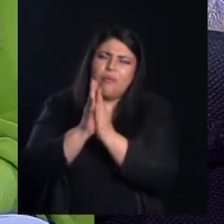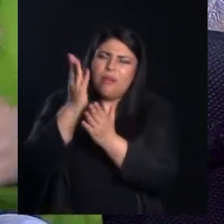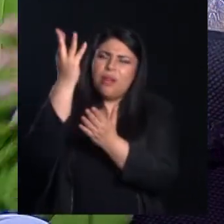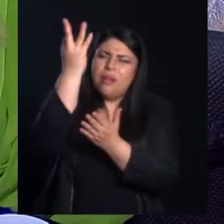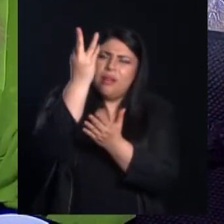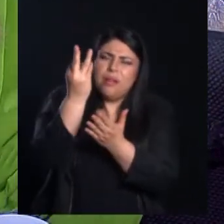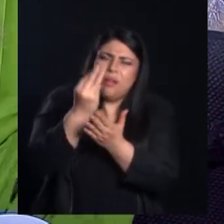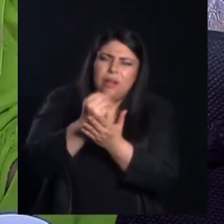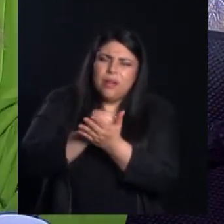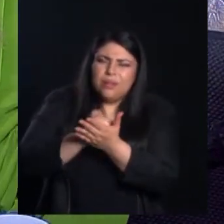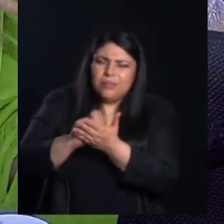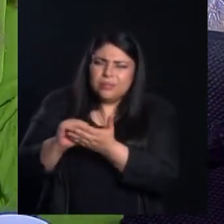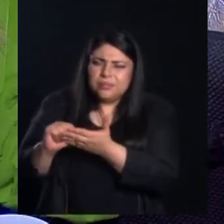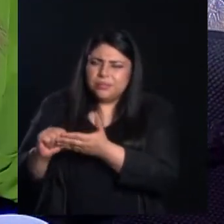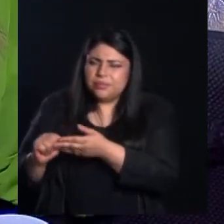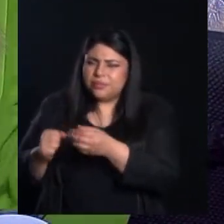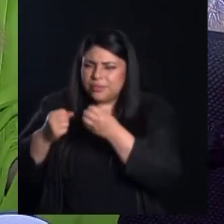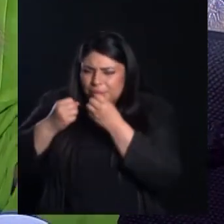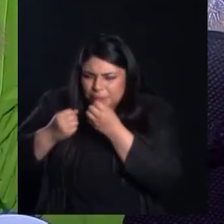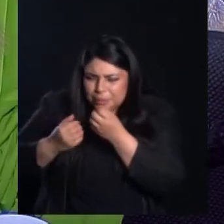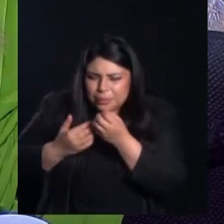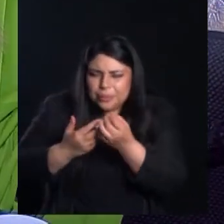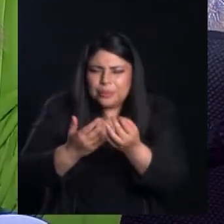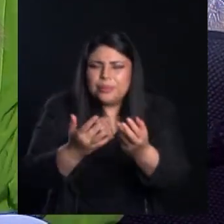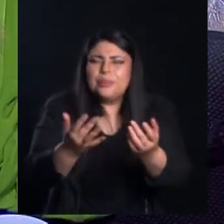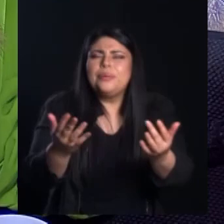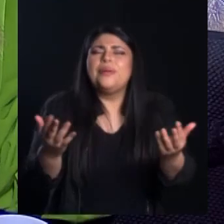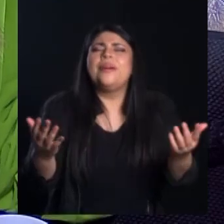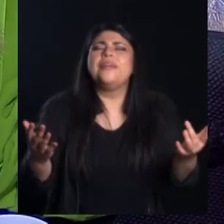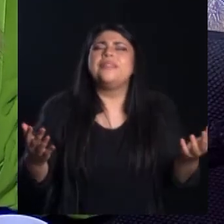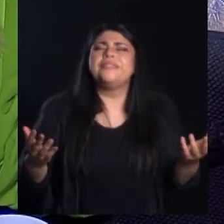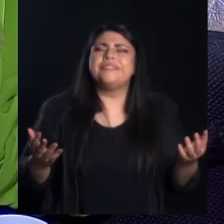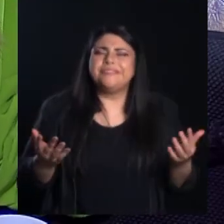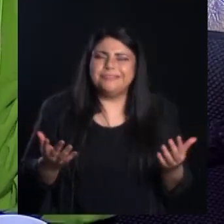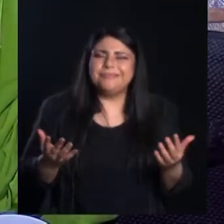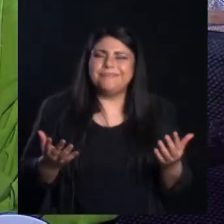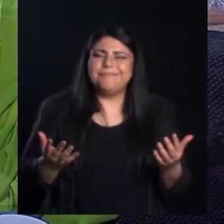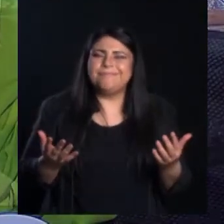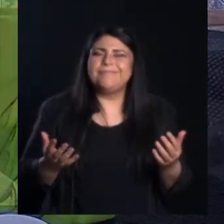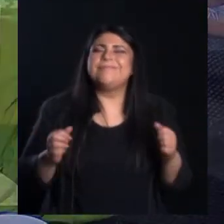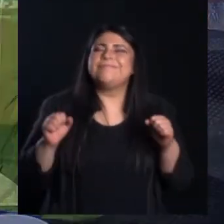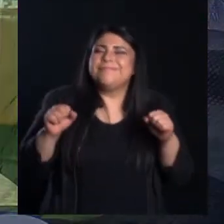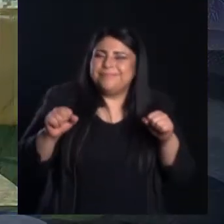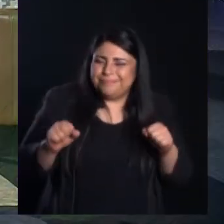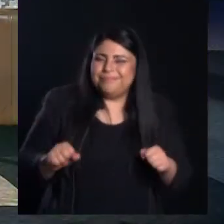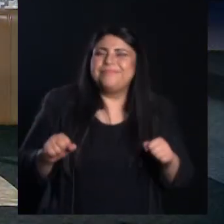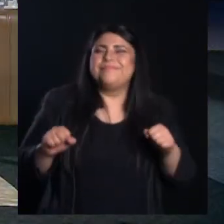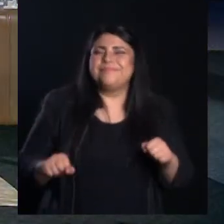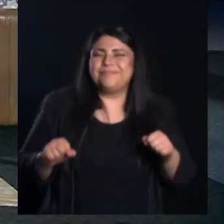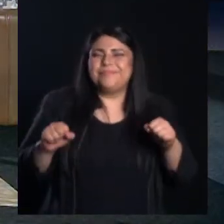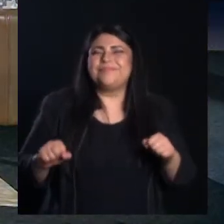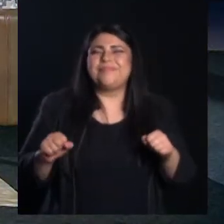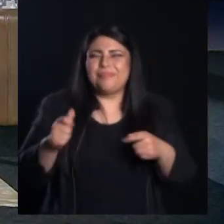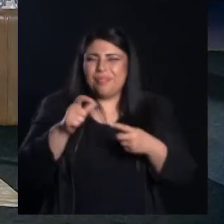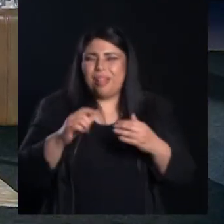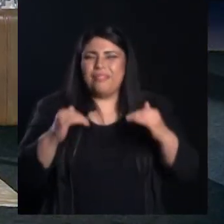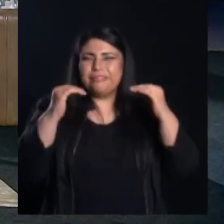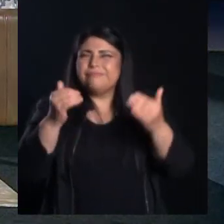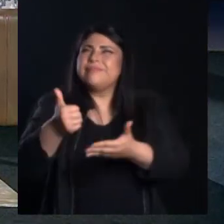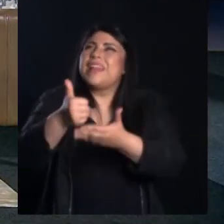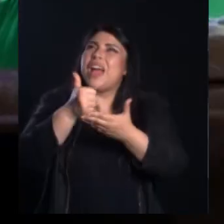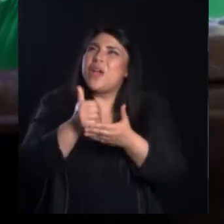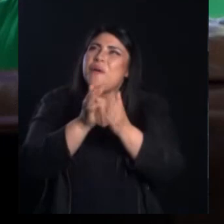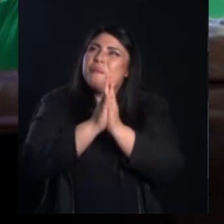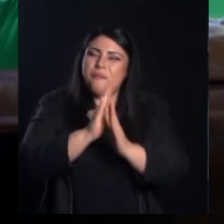para que podamos hacer mayores cosas que las que tú hiciste gracias por este tiempo ayúdanos a